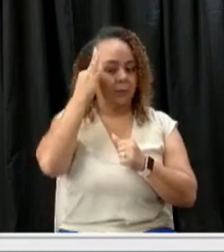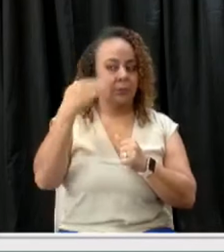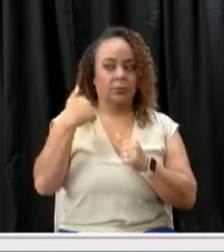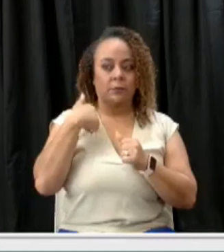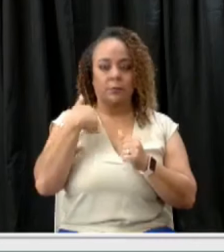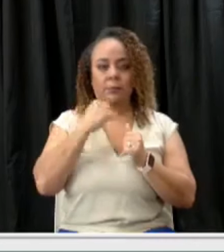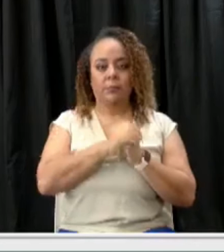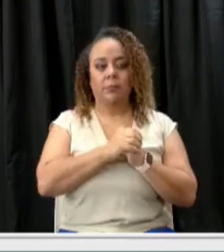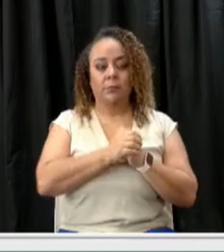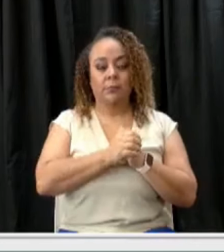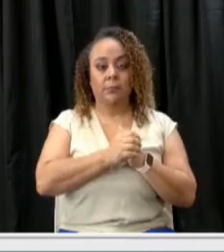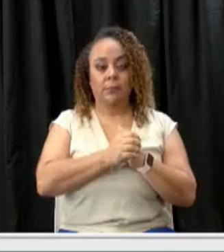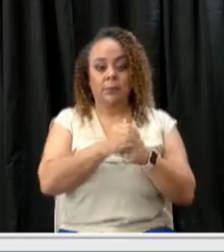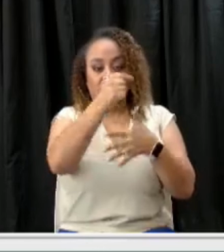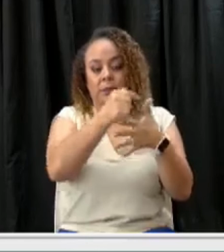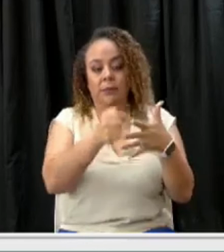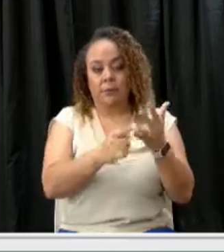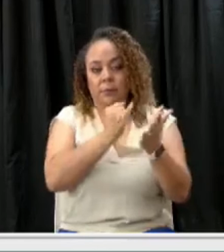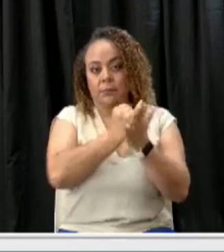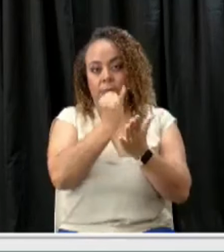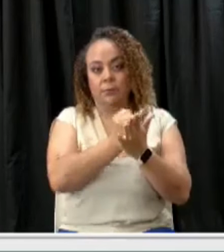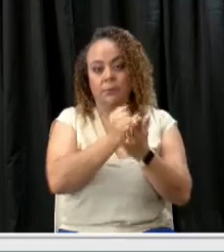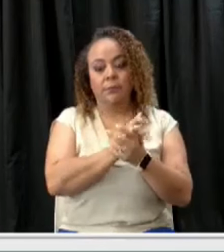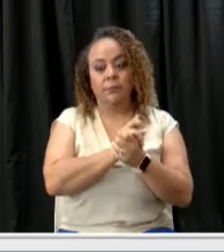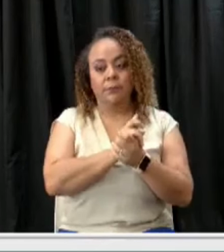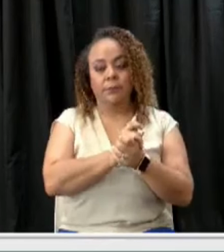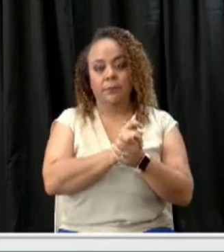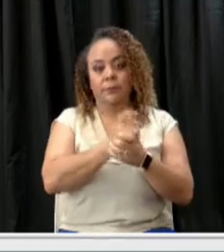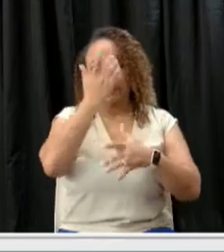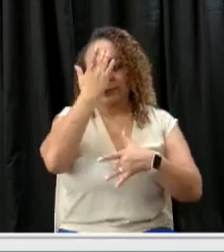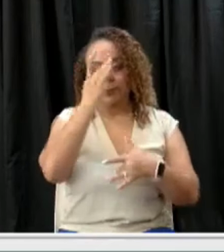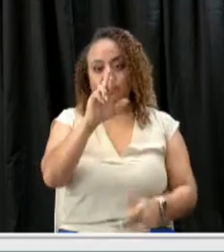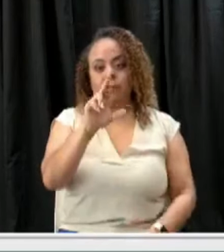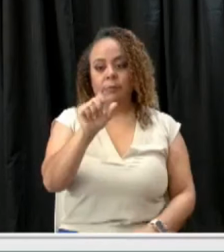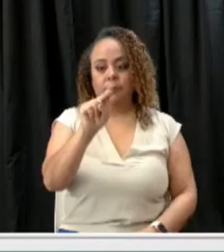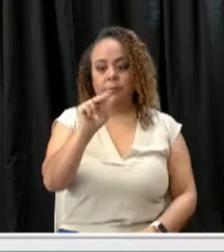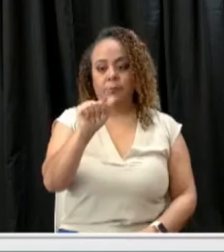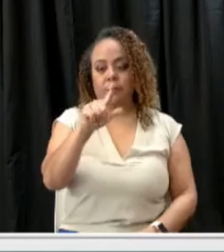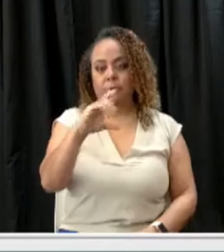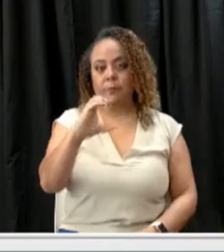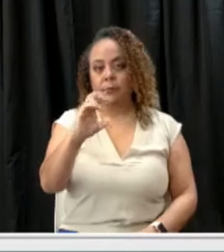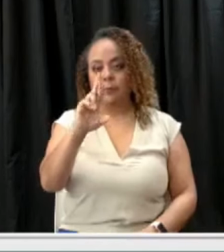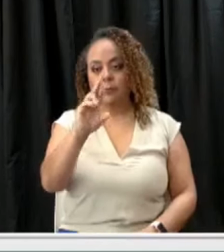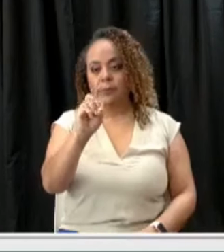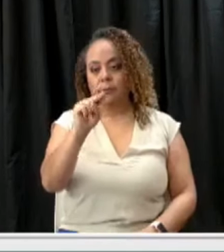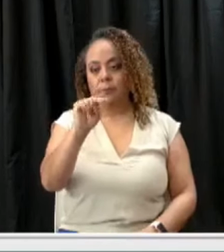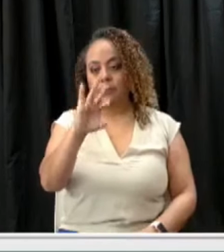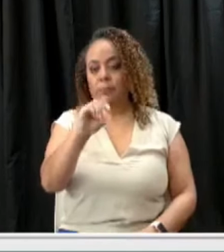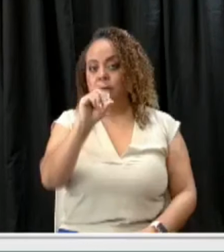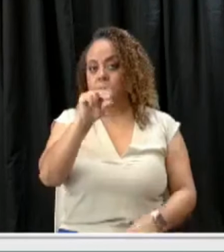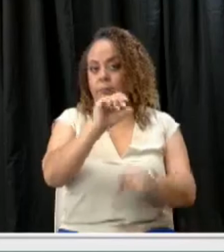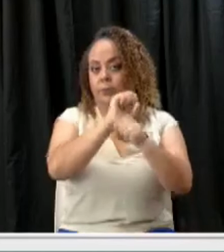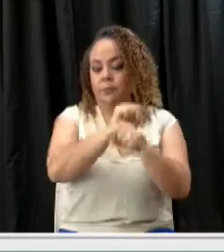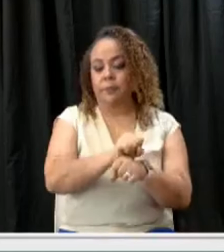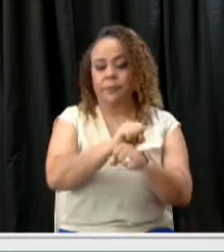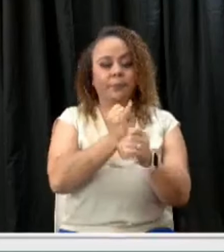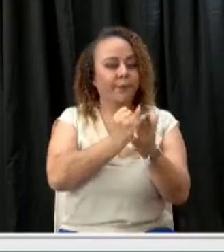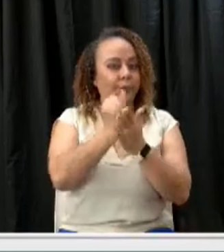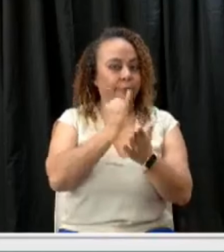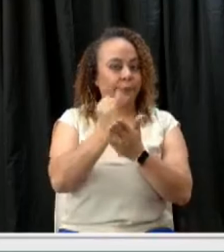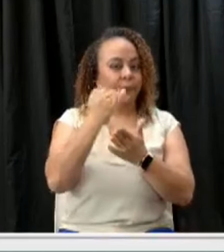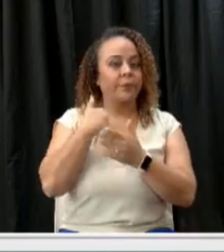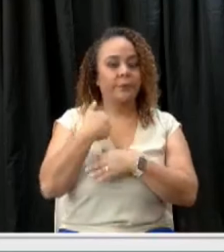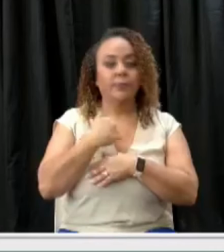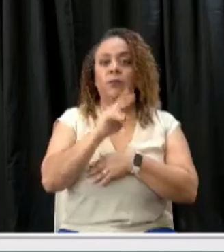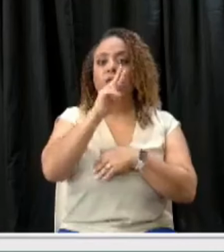estas investigaciones en el caso de enfermedad renal crónica no tradicional. Dentro de las investigaciones existen dos